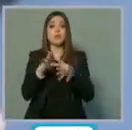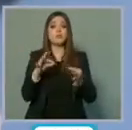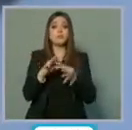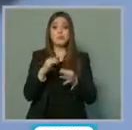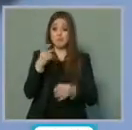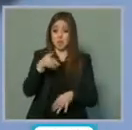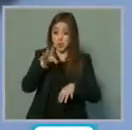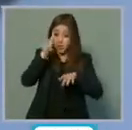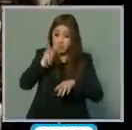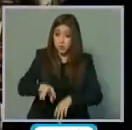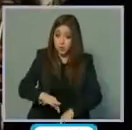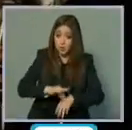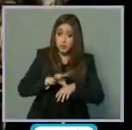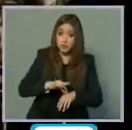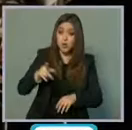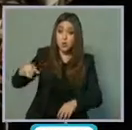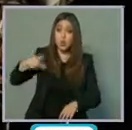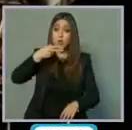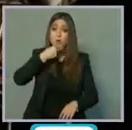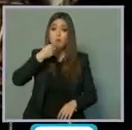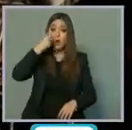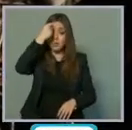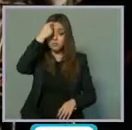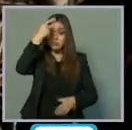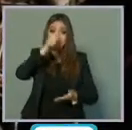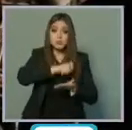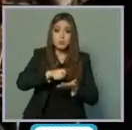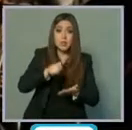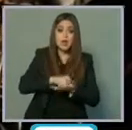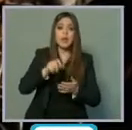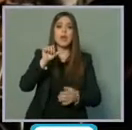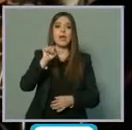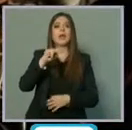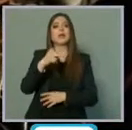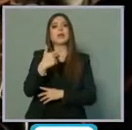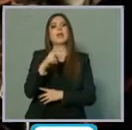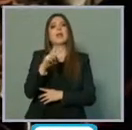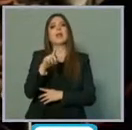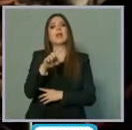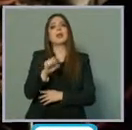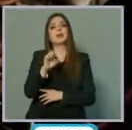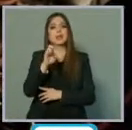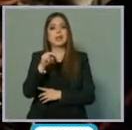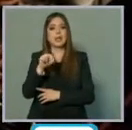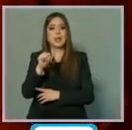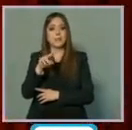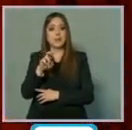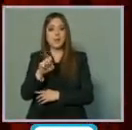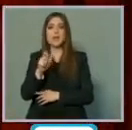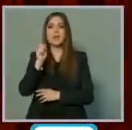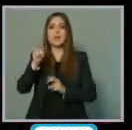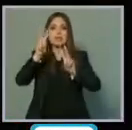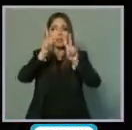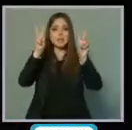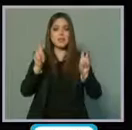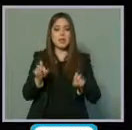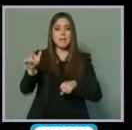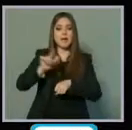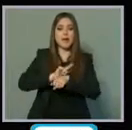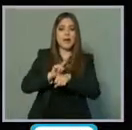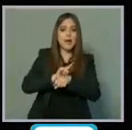realidad, bueno, el autor le puso Ángeles en América, una fantasía gay sobre temas nacionales. Ah,